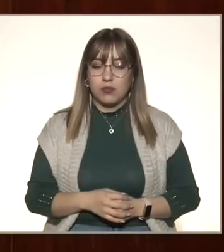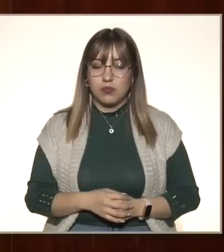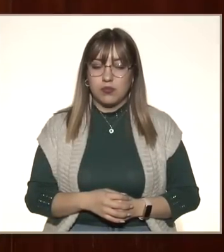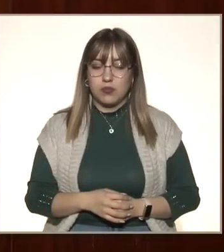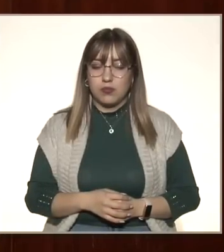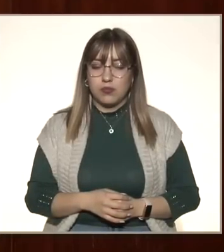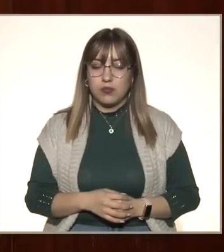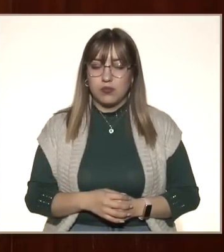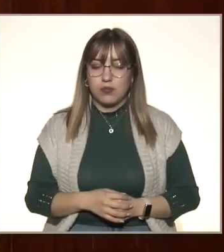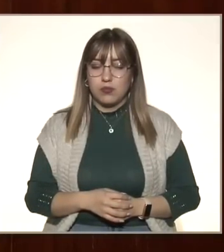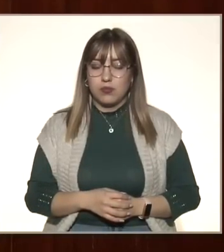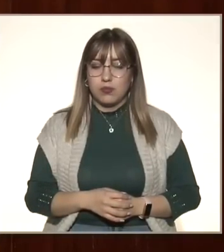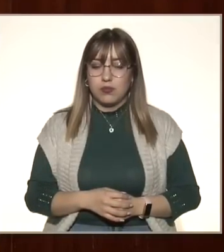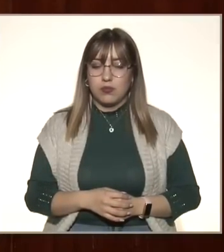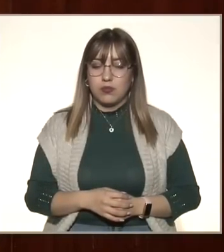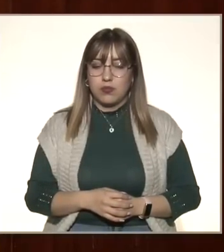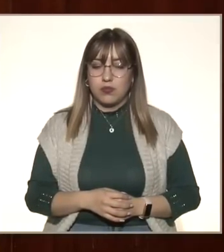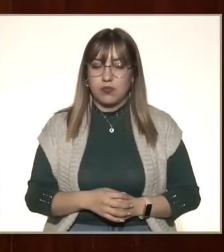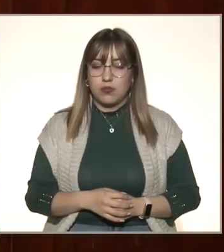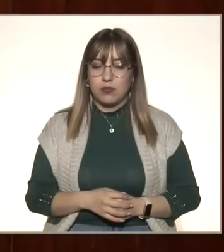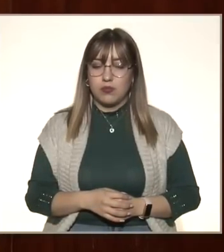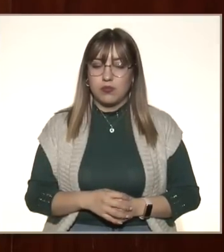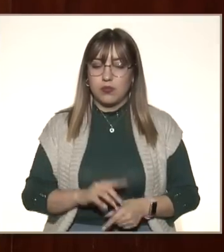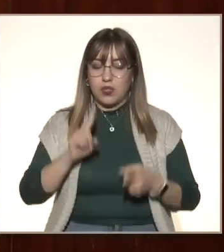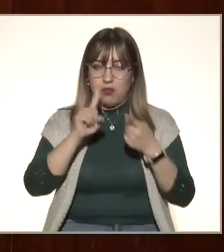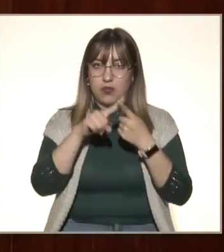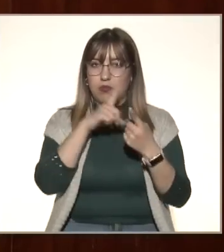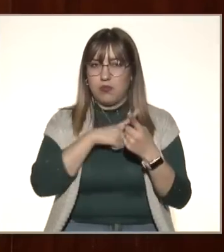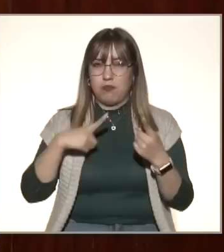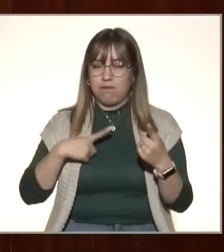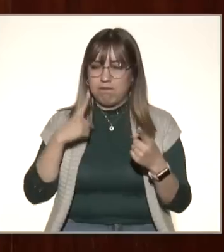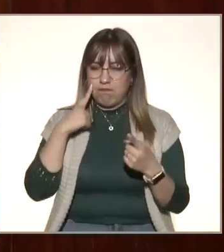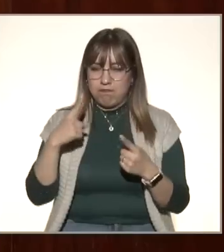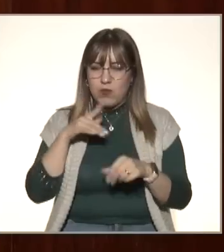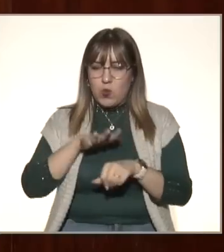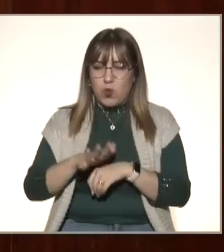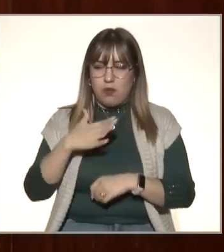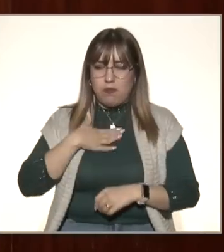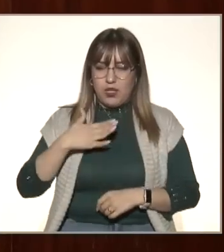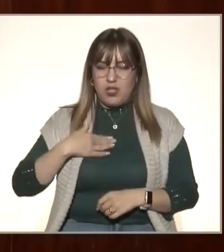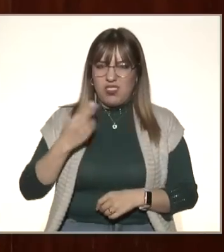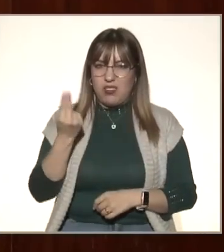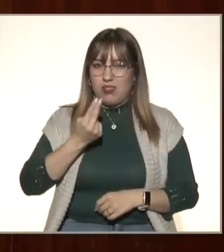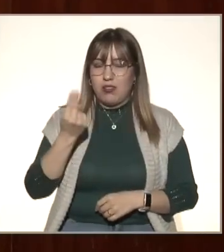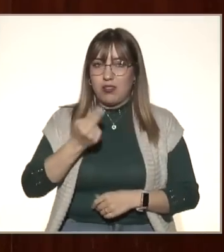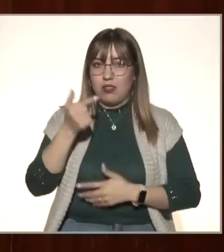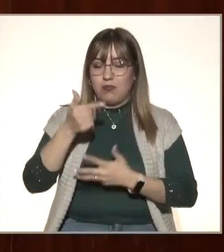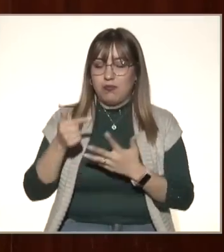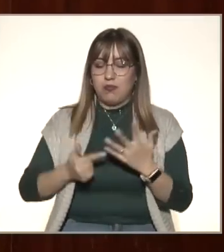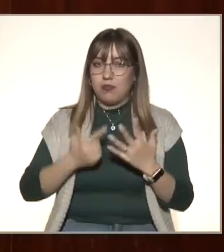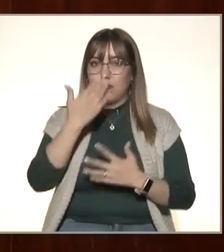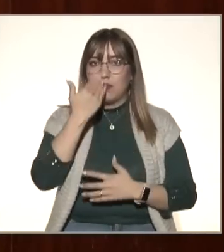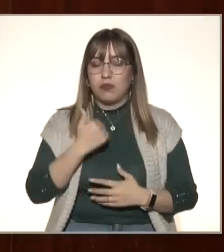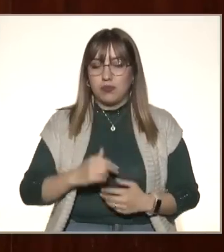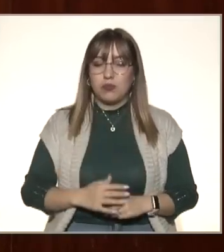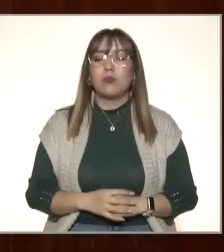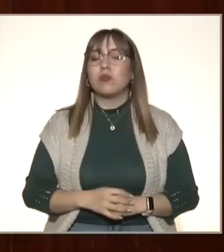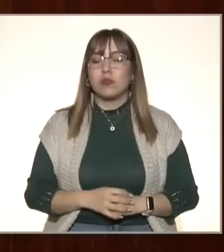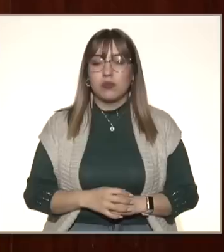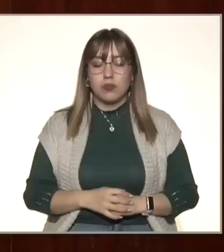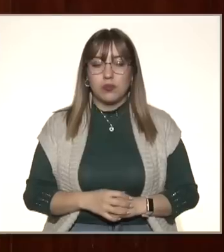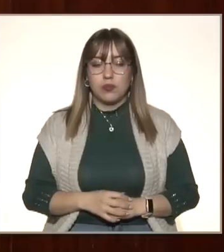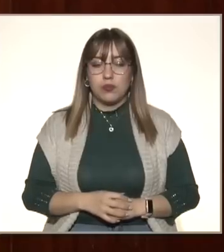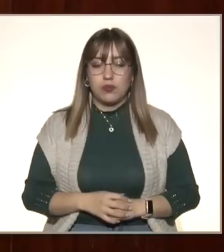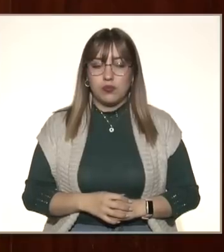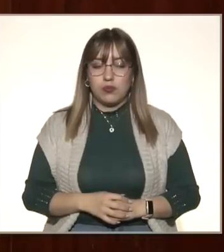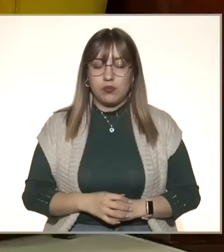ver qué necesidades no están siendo satisfechas, ¿no? Lo que decía Blanca, ¿no? ¿Cuál de las